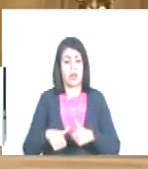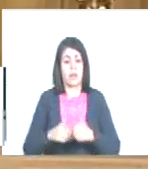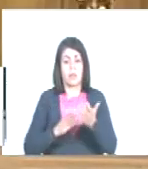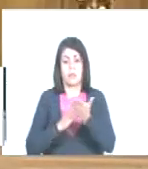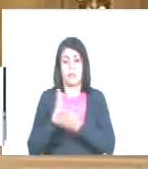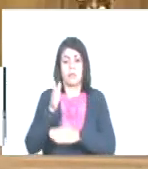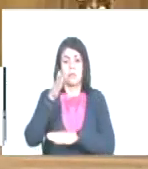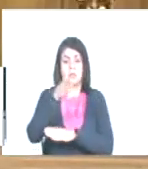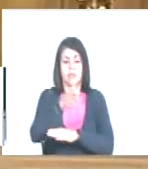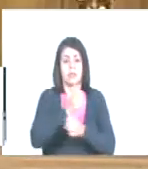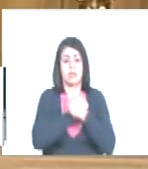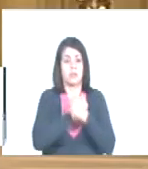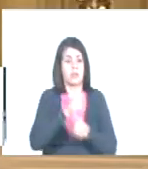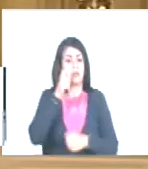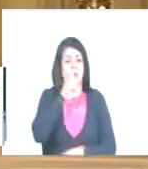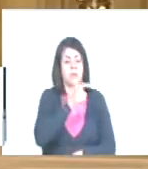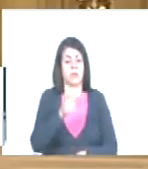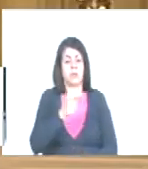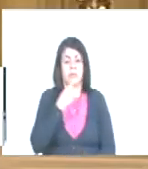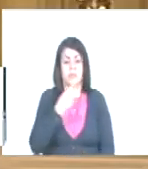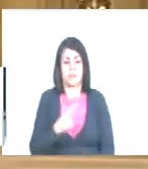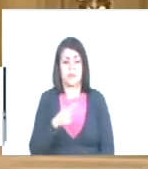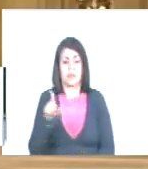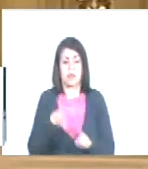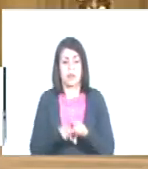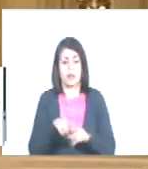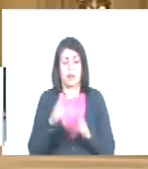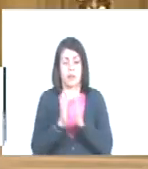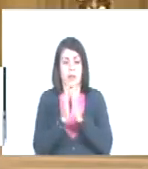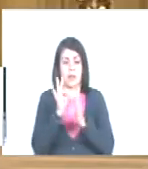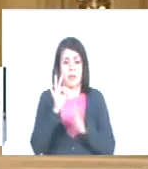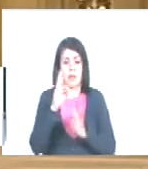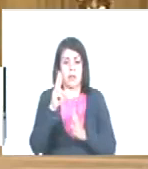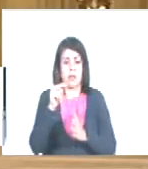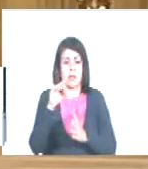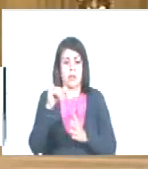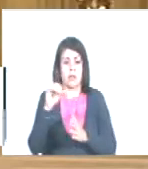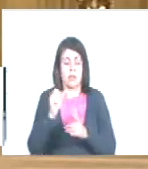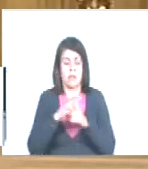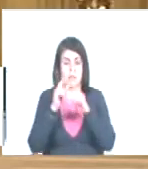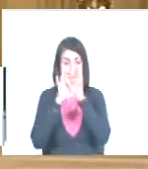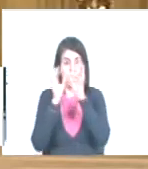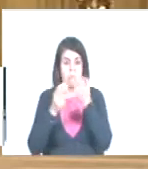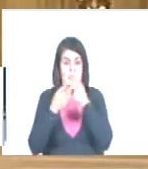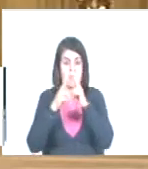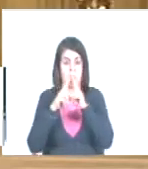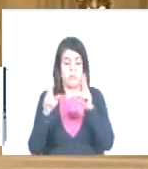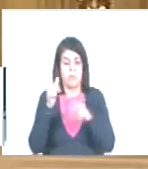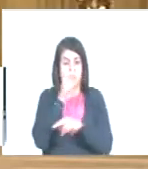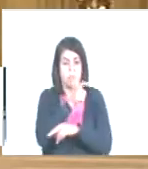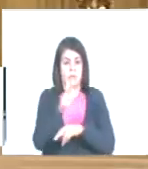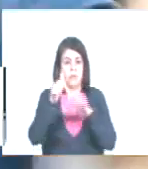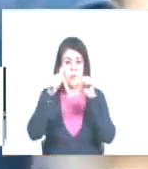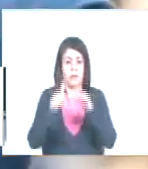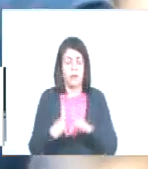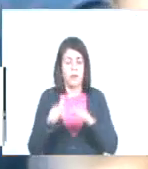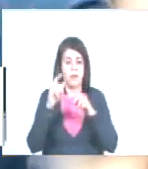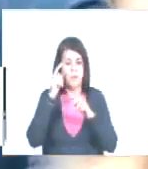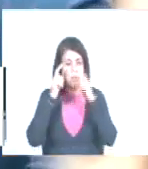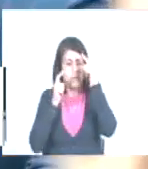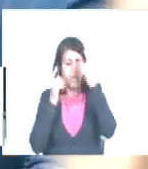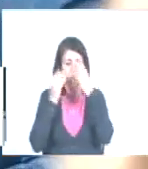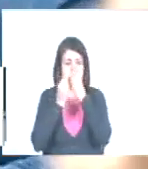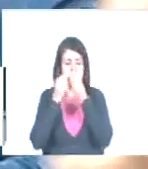se dirigió a su amado pueblo, diciéndole: así como San Francisco, somos instrumentos de la paz de un pueblo, aquí está Chávez de pie